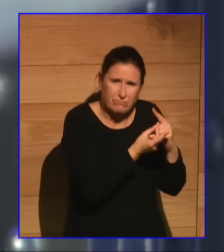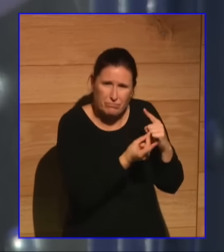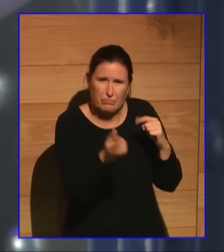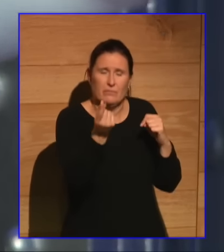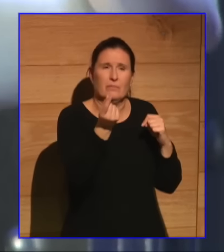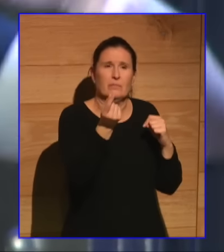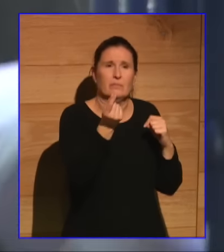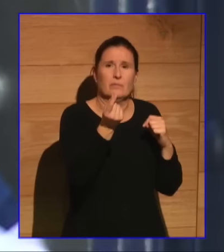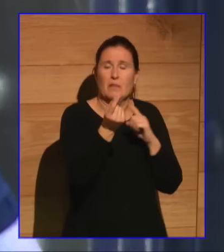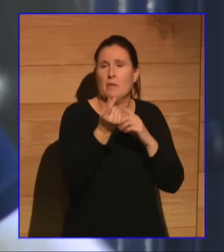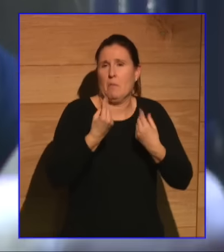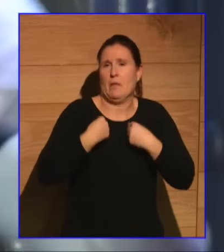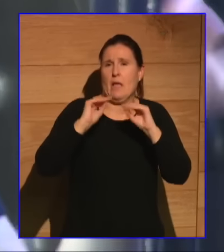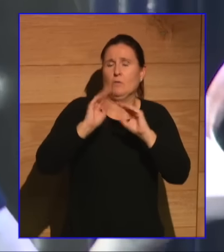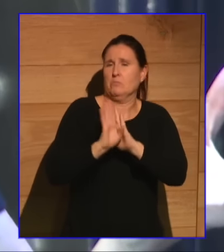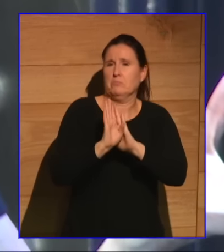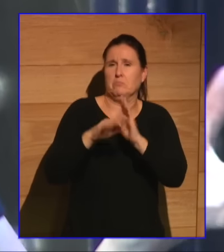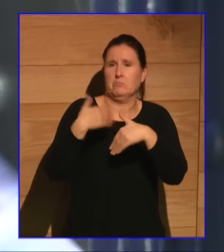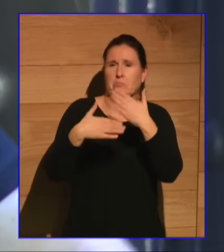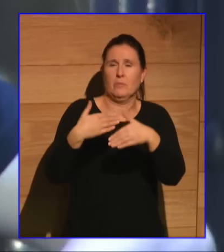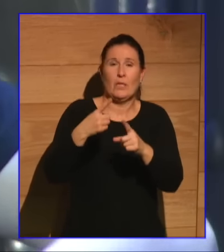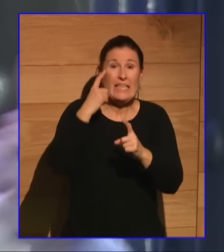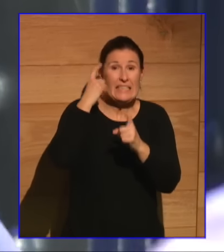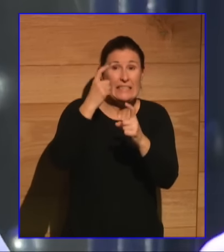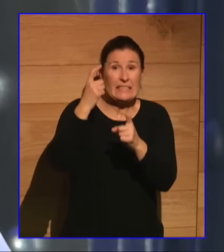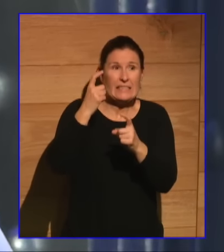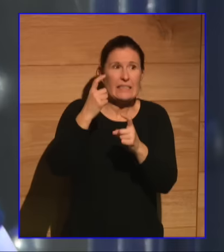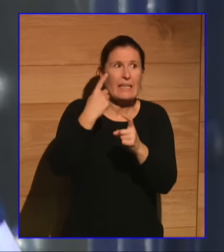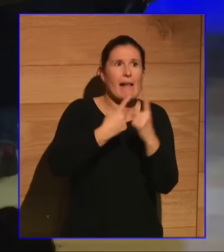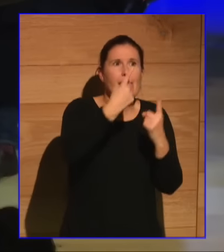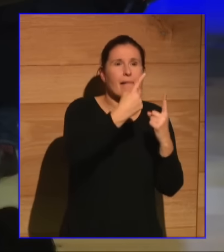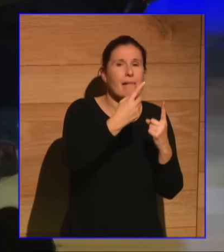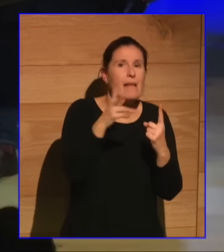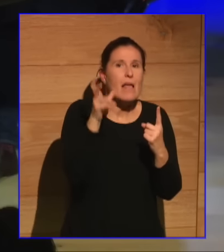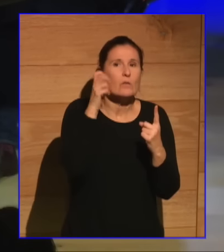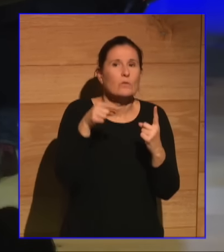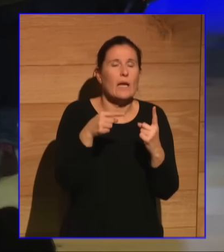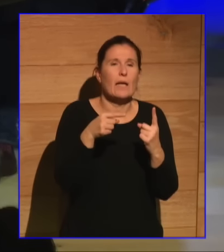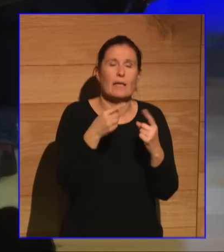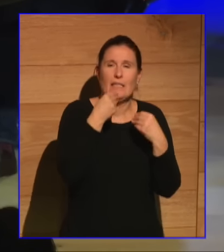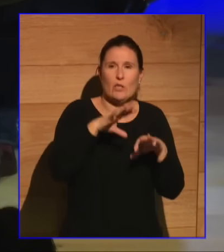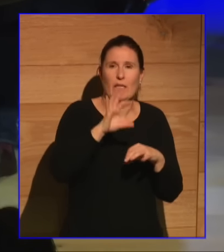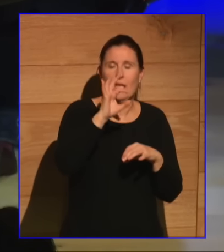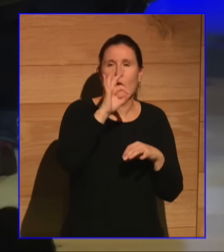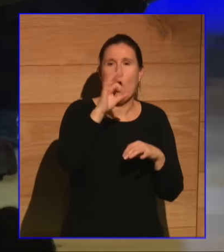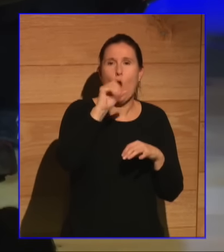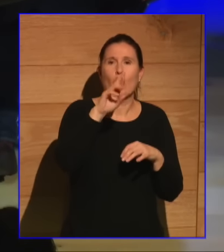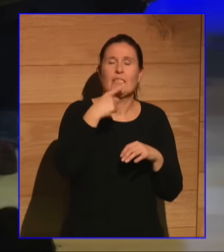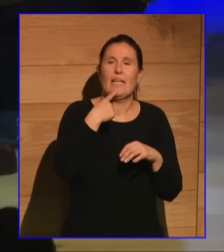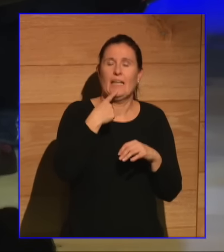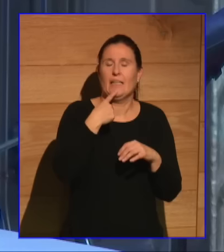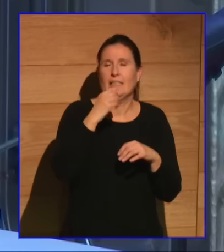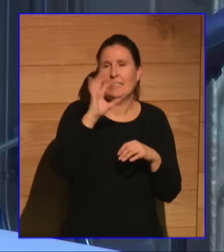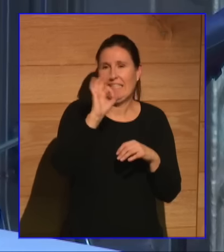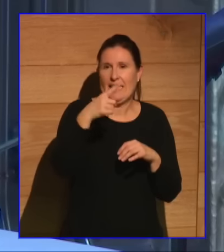desde que prosiguió con su vida, intentando que alguien escuchara la historia de Oscar Schindler, del hombre que les había salvado la